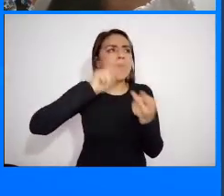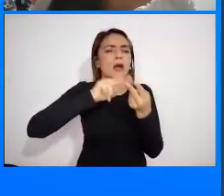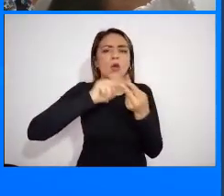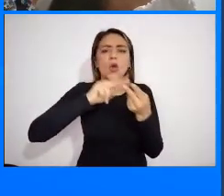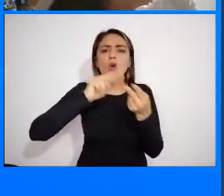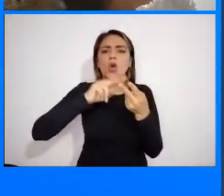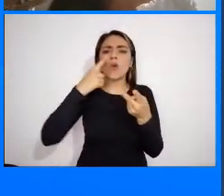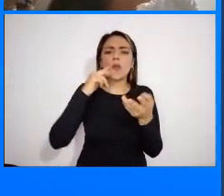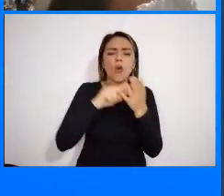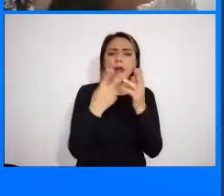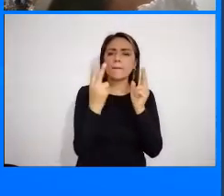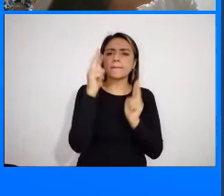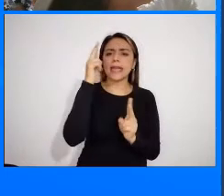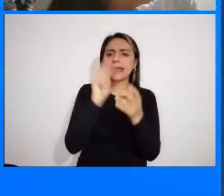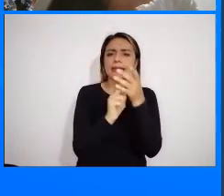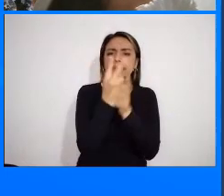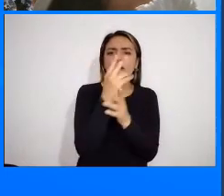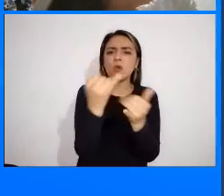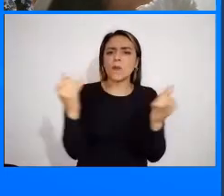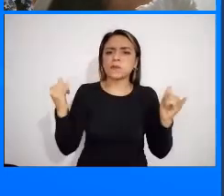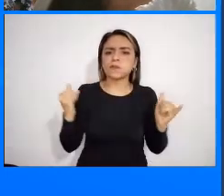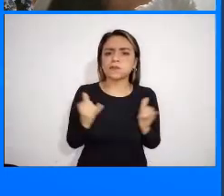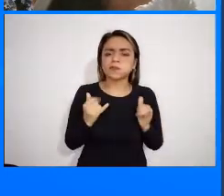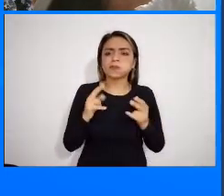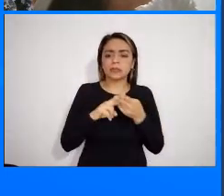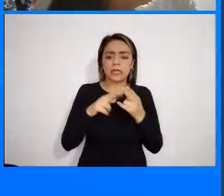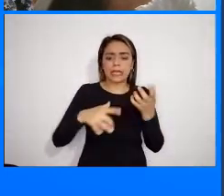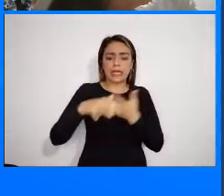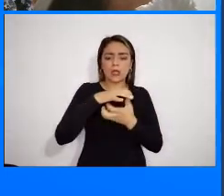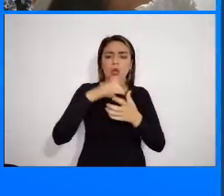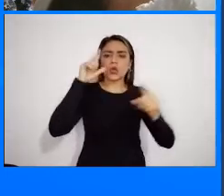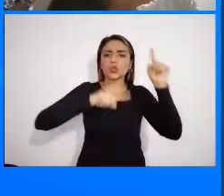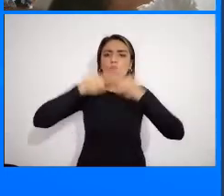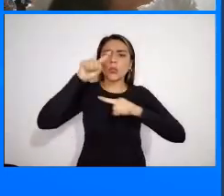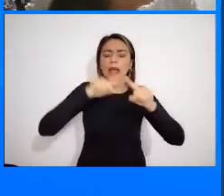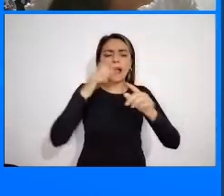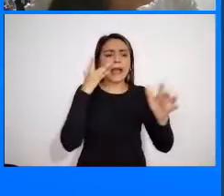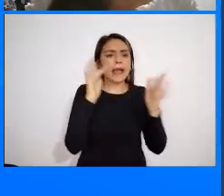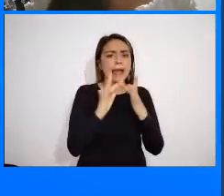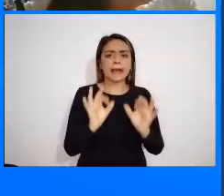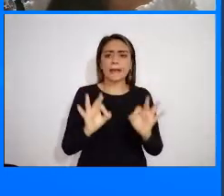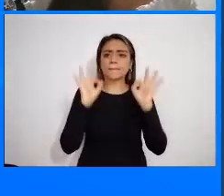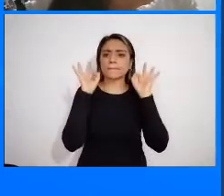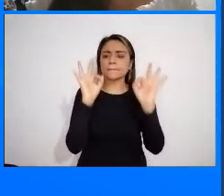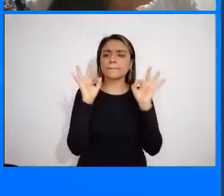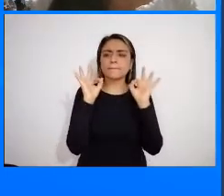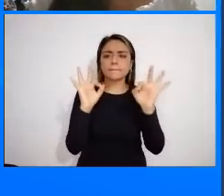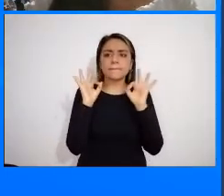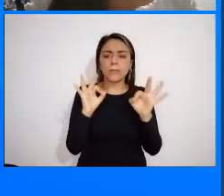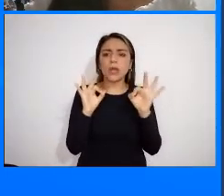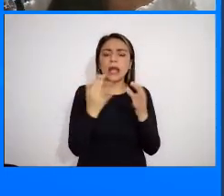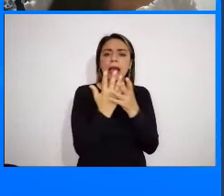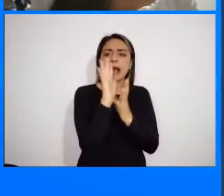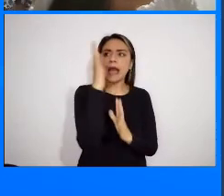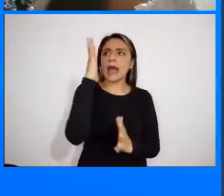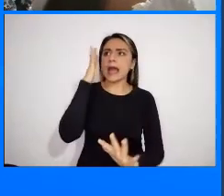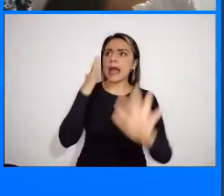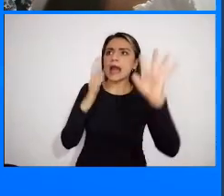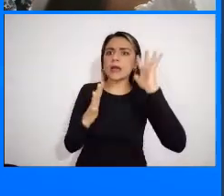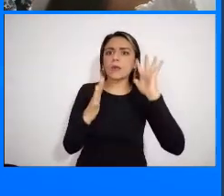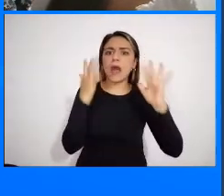vegetación está dentro del ecoturismo. Es ideal que cada árbol tenga una